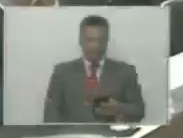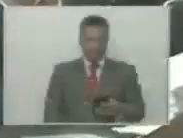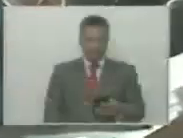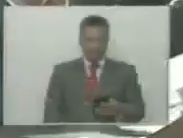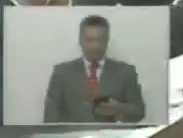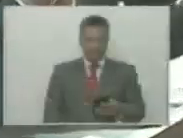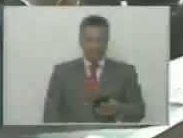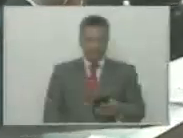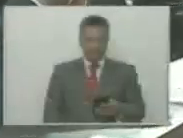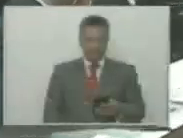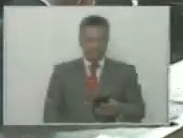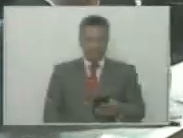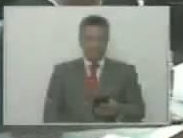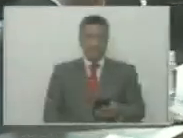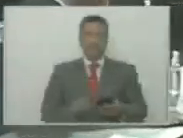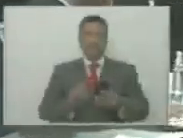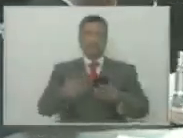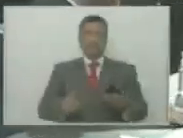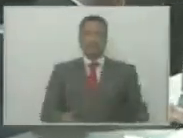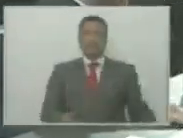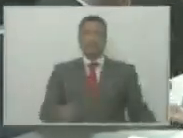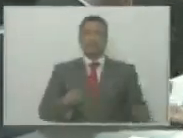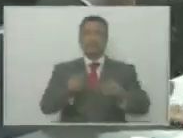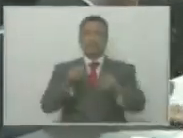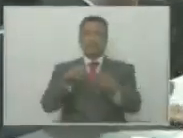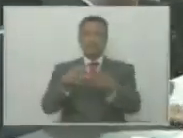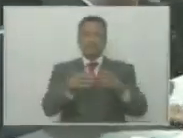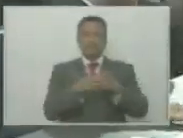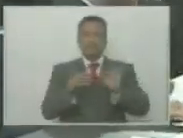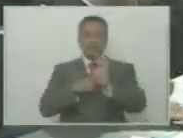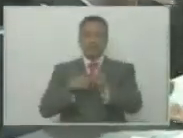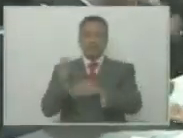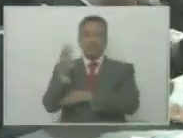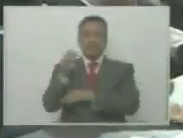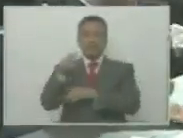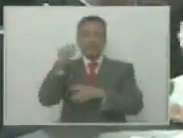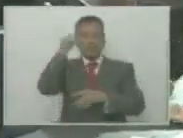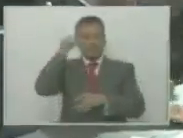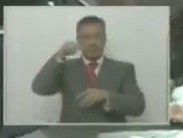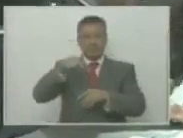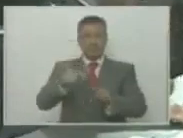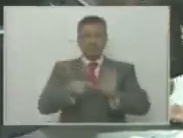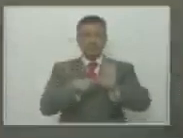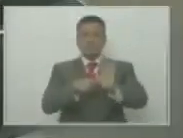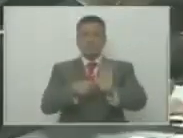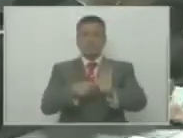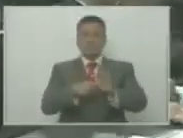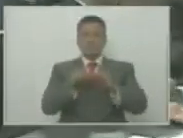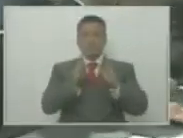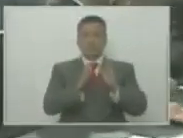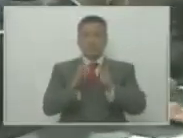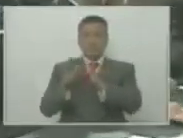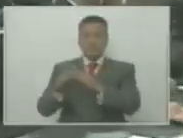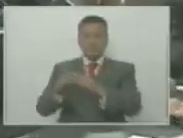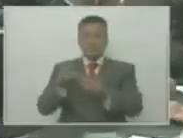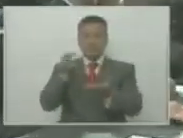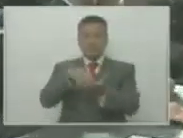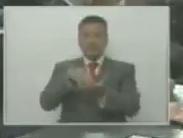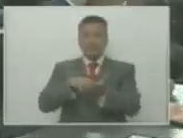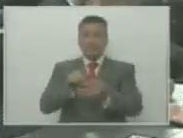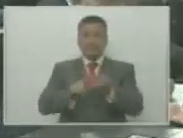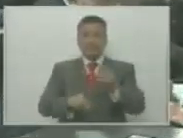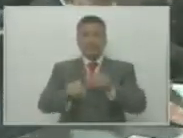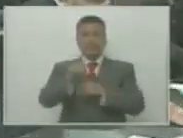Ya pronto le daremos inicio previo a lo que será la sesión ordinaria del día de hoy, propuesta del orden de la sesión ordinaria